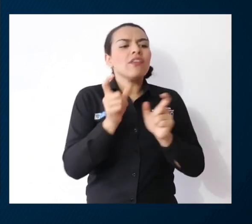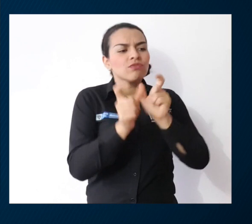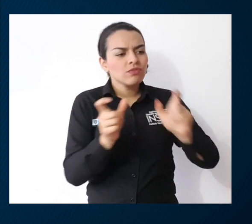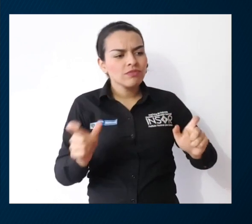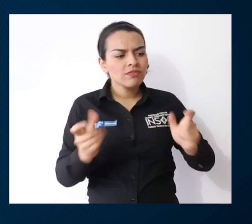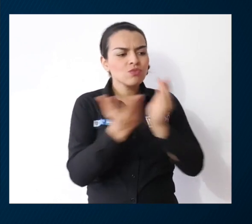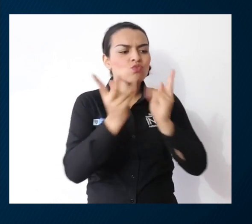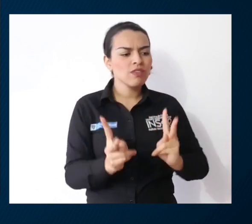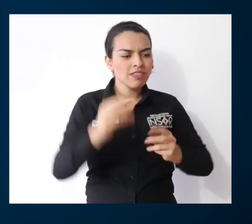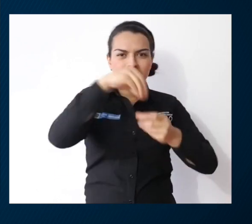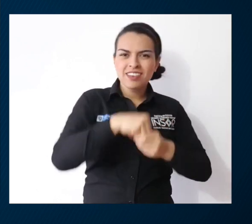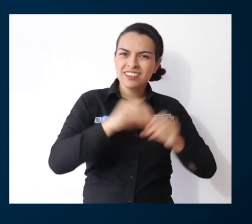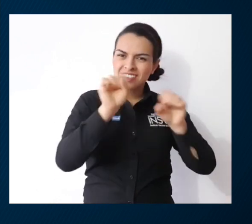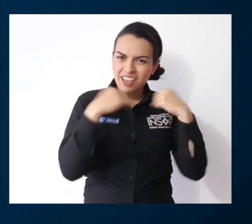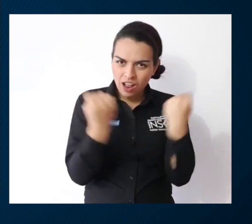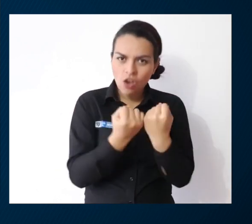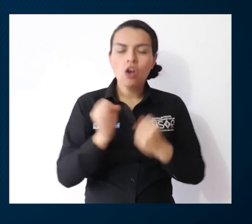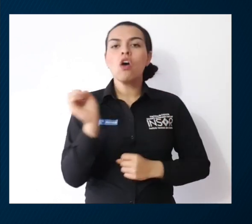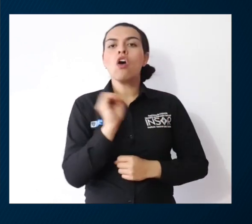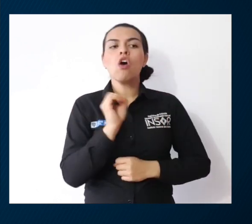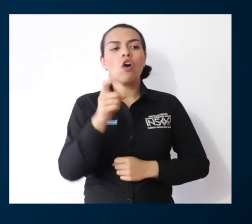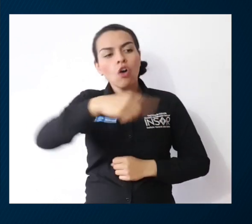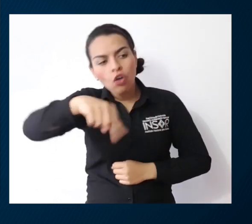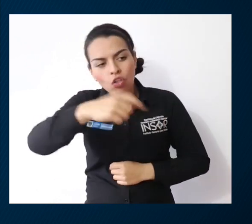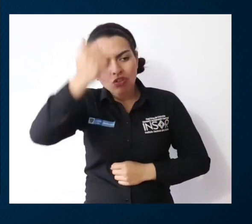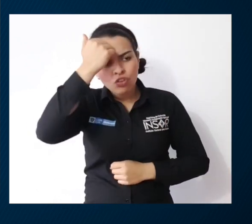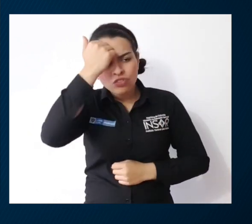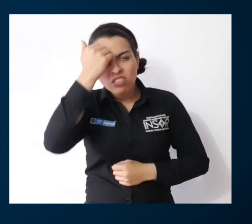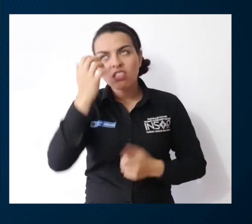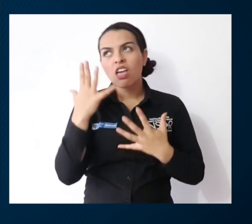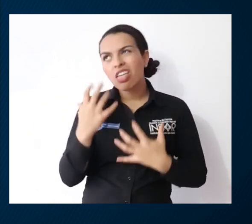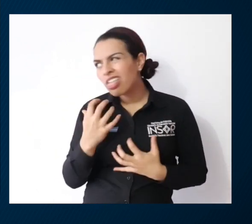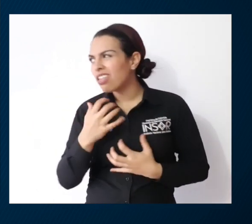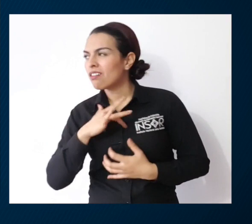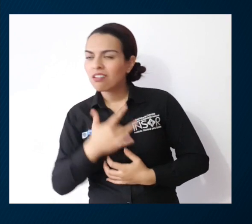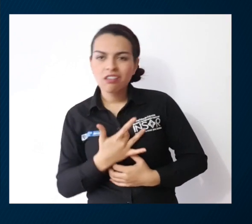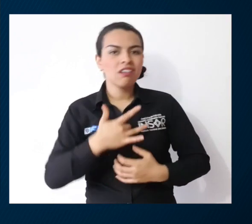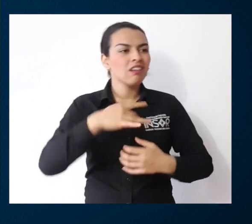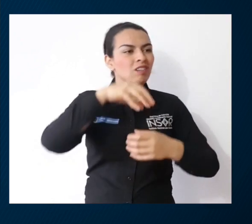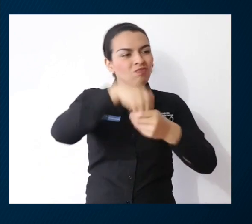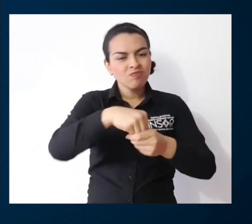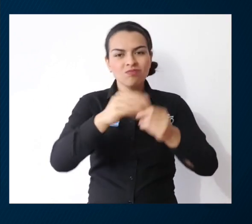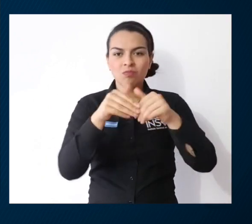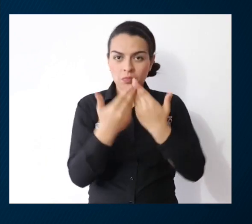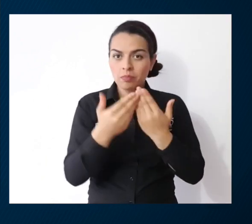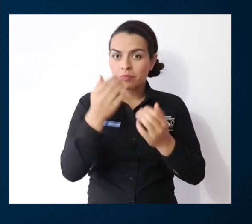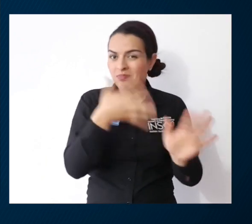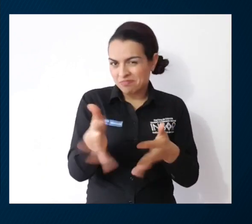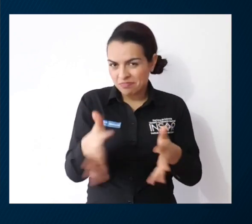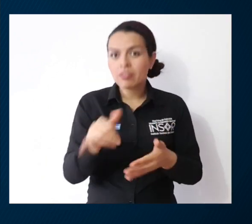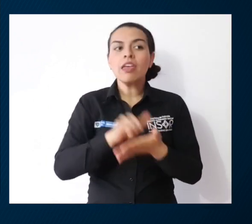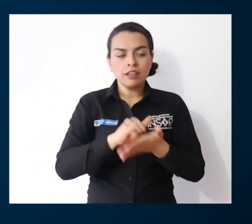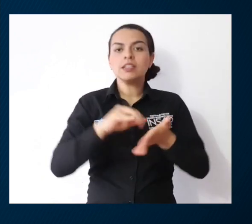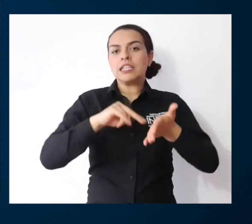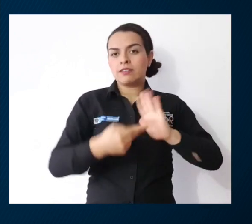por salón de clase, la baja motivación de los docentes, distintas situaciones, y cuando hablamos de personas con discapacidad, las